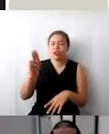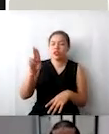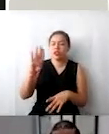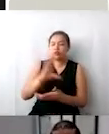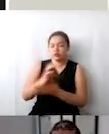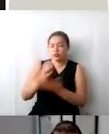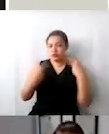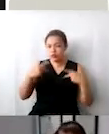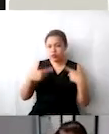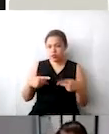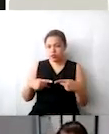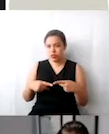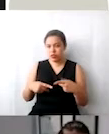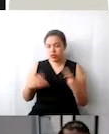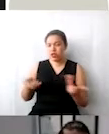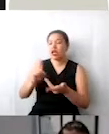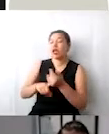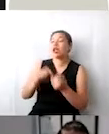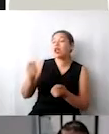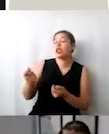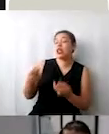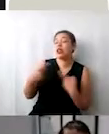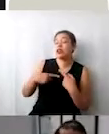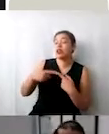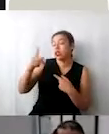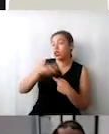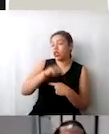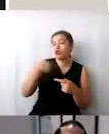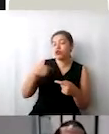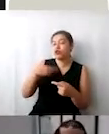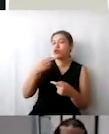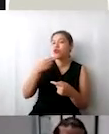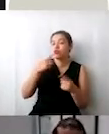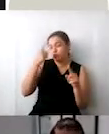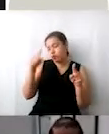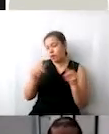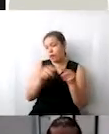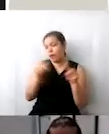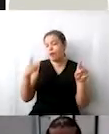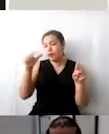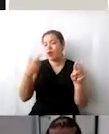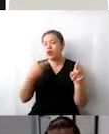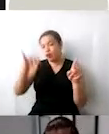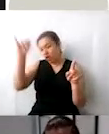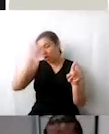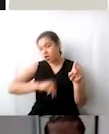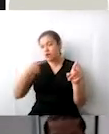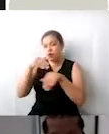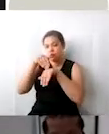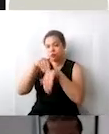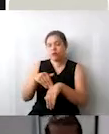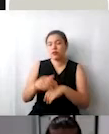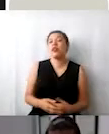es la puesta a disposición de trabajadores propios en beneficio de otro patrón, pero que es poner